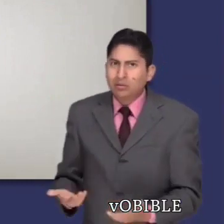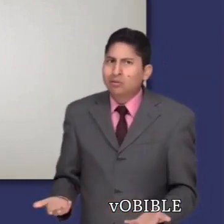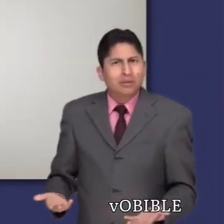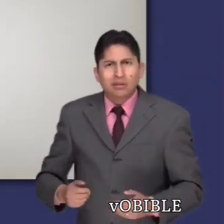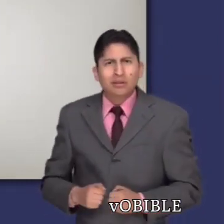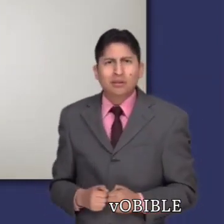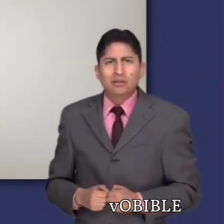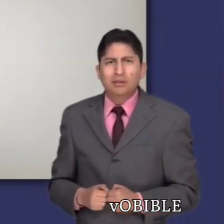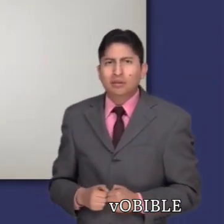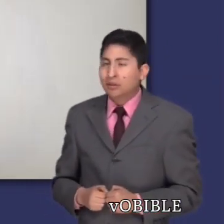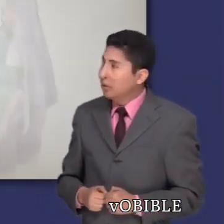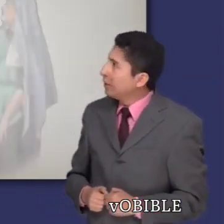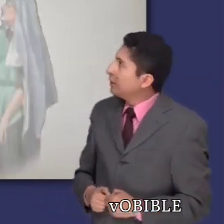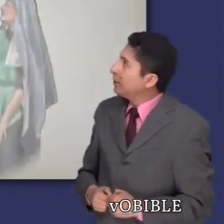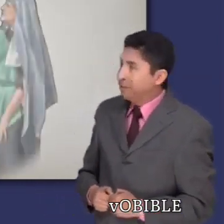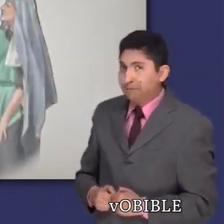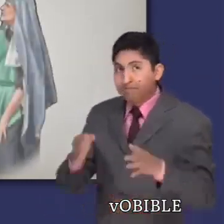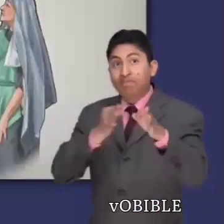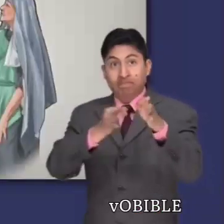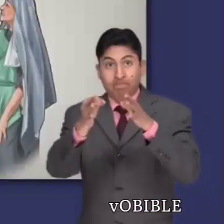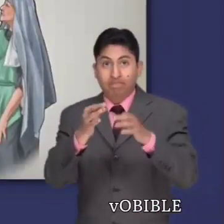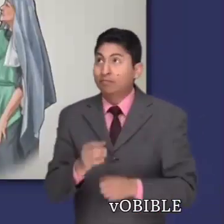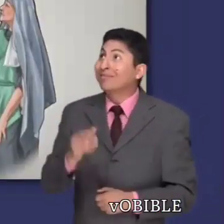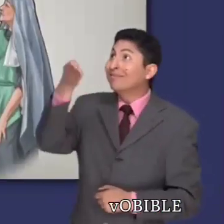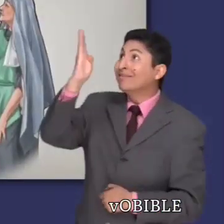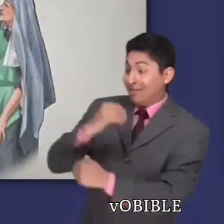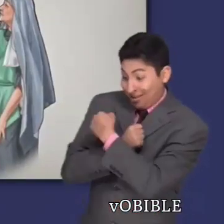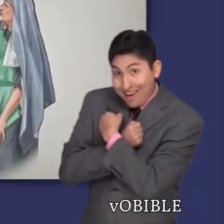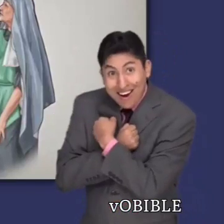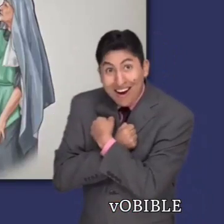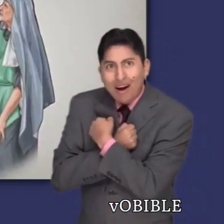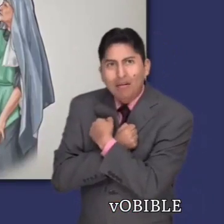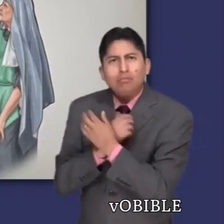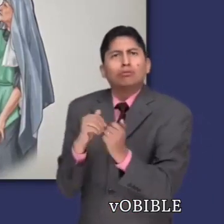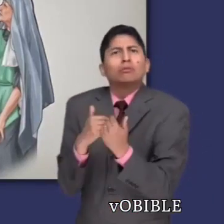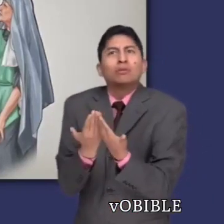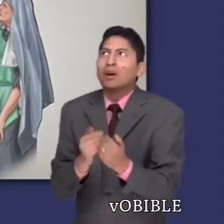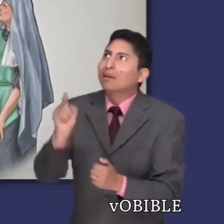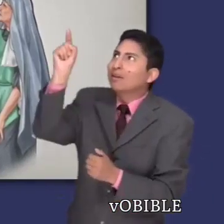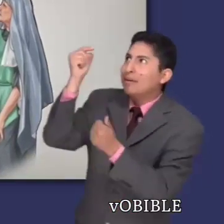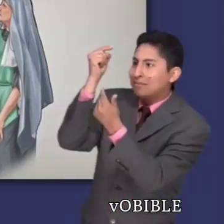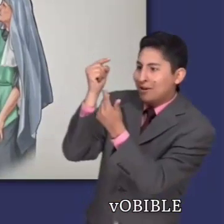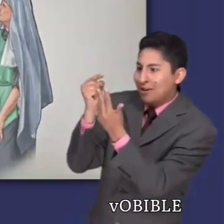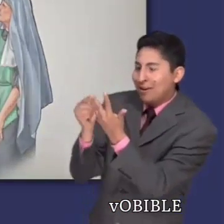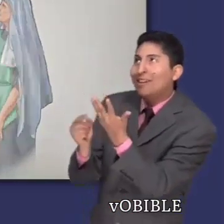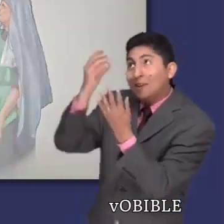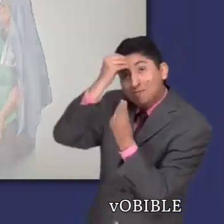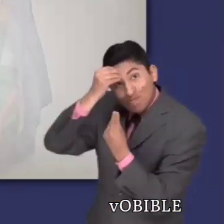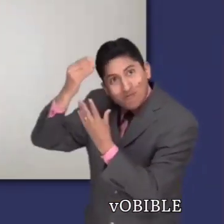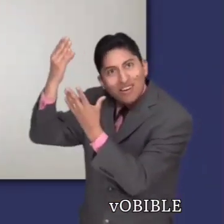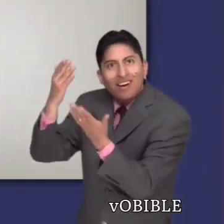En el último capítulo, Juan dice, el amor a Dios consiste en esto, en que obedezcamos sus